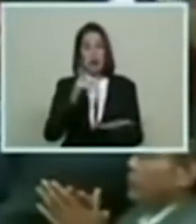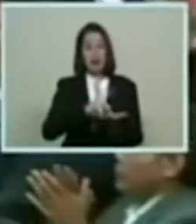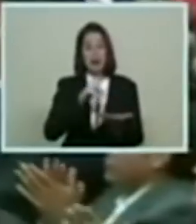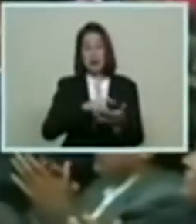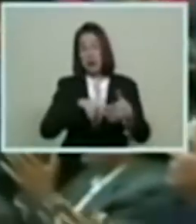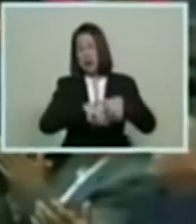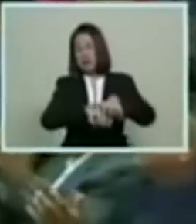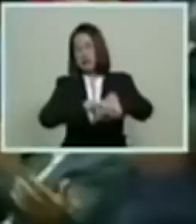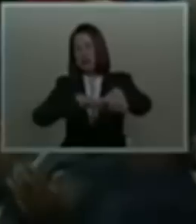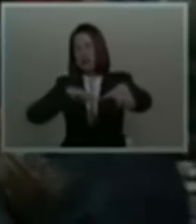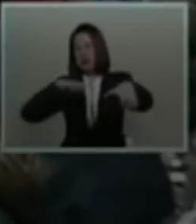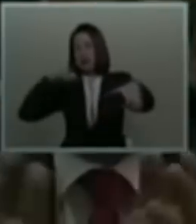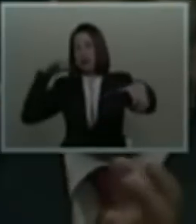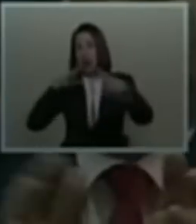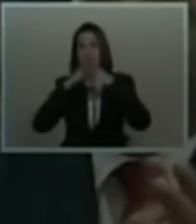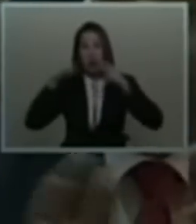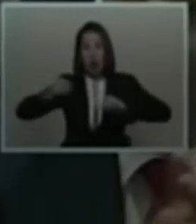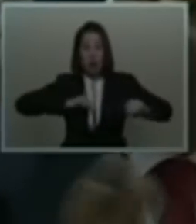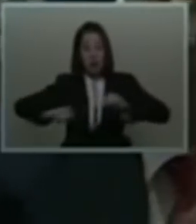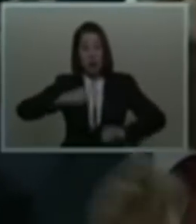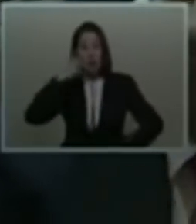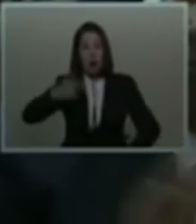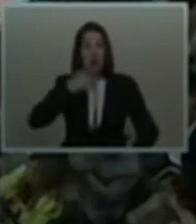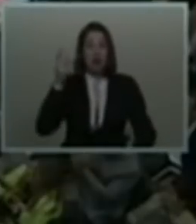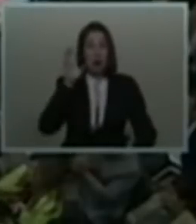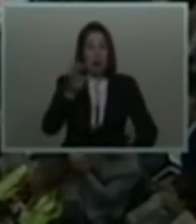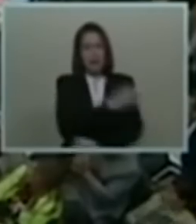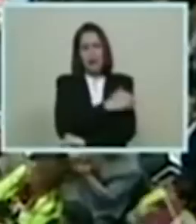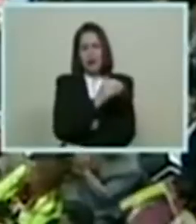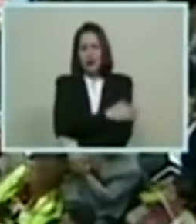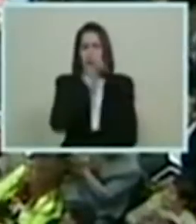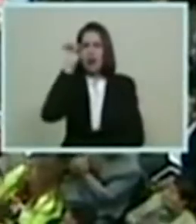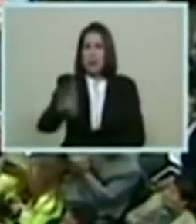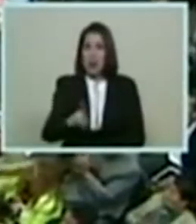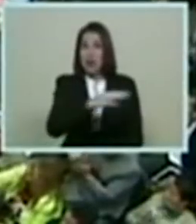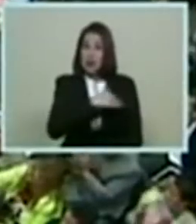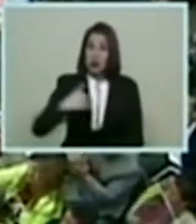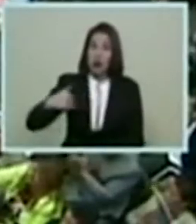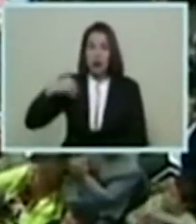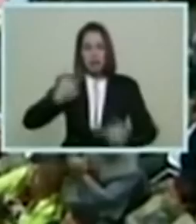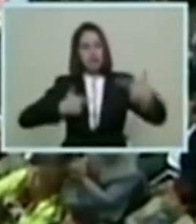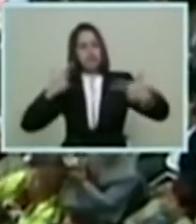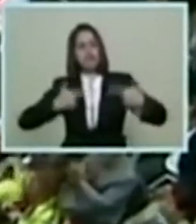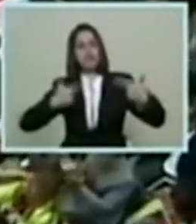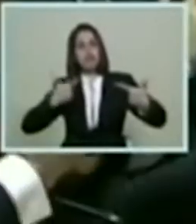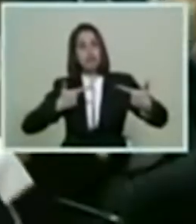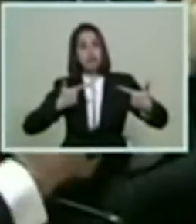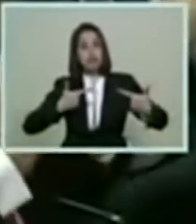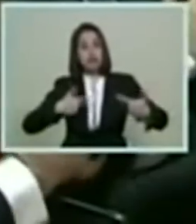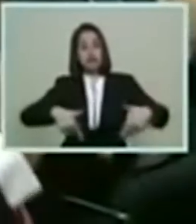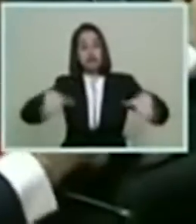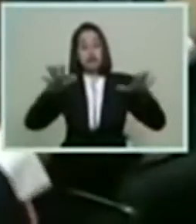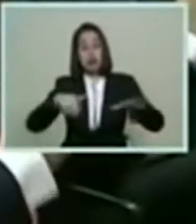de todas las fuerzas políticas del país, de toda la oposición. Yo quiero que nos midamos en las